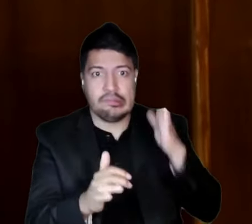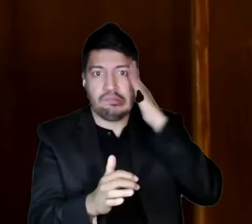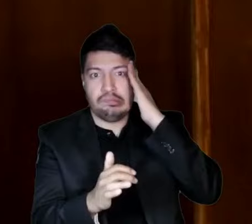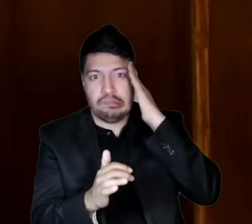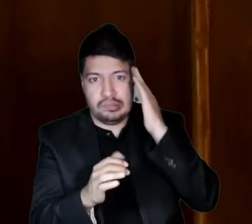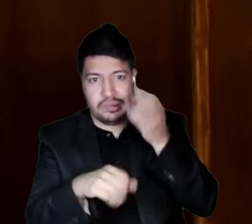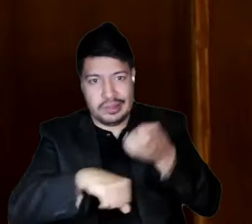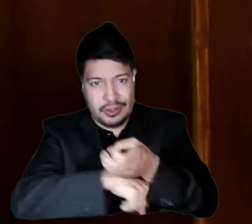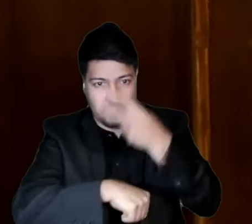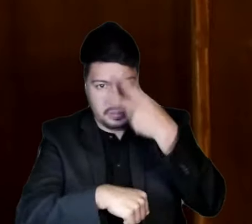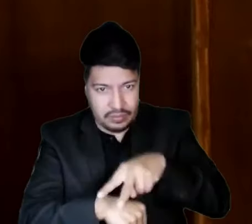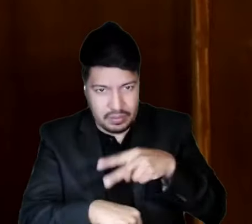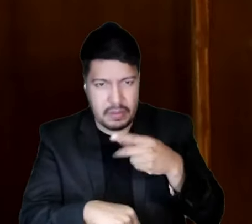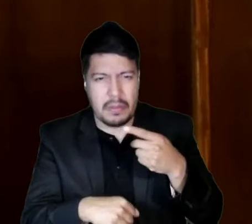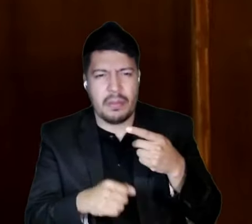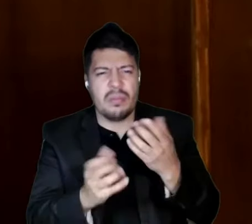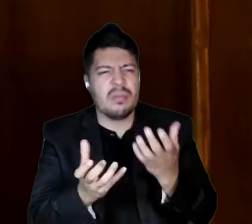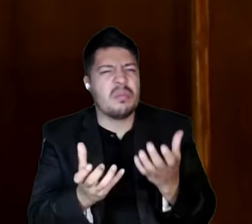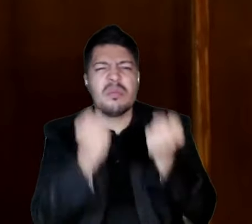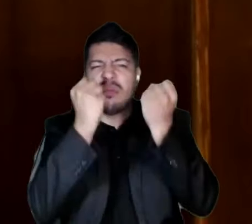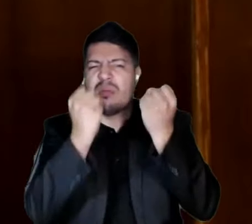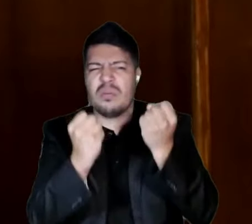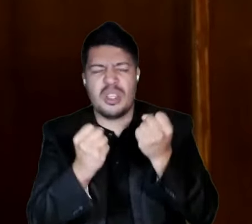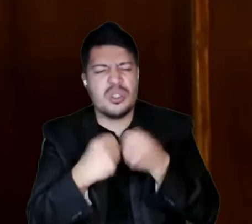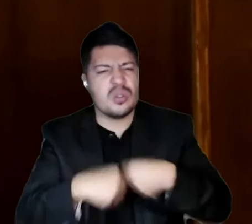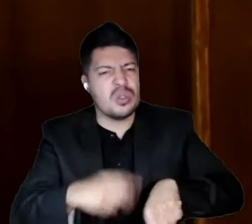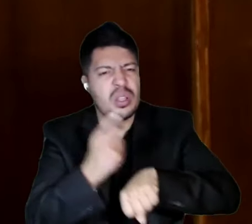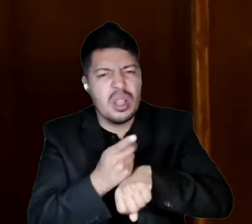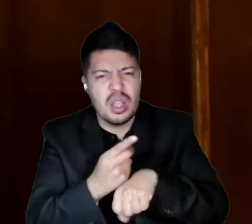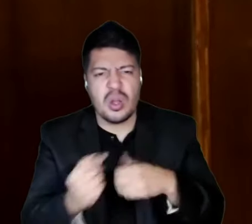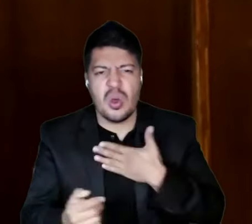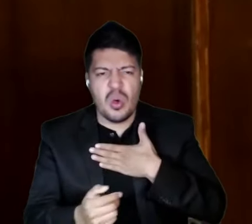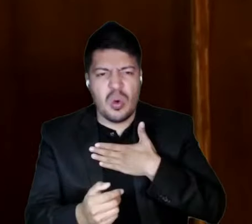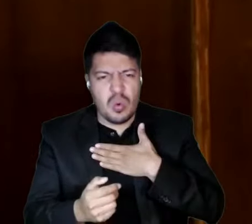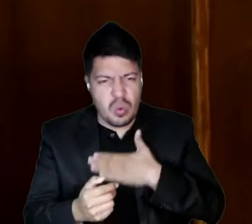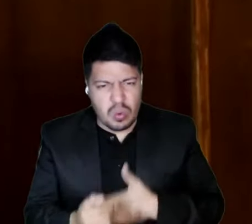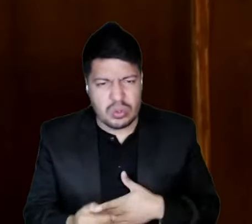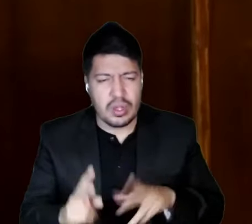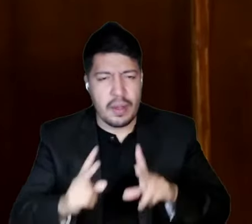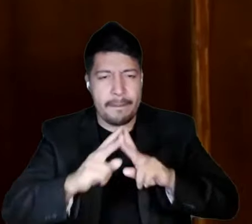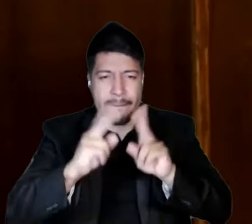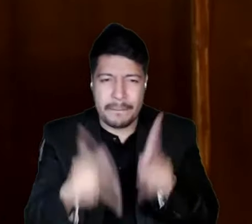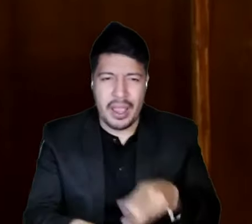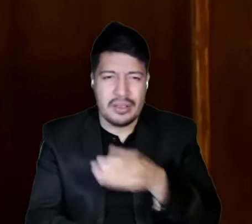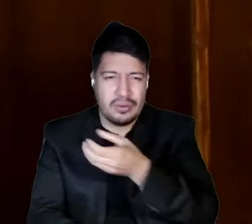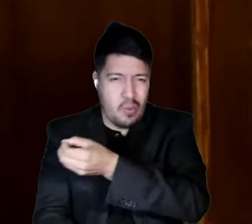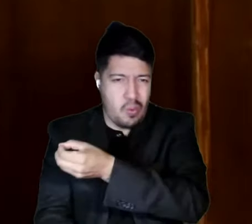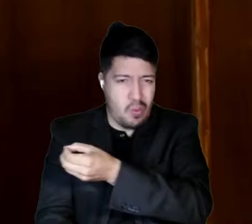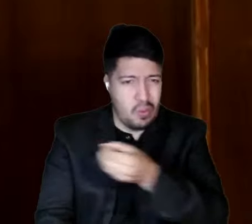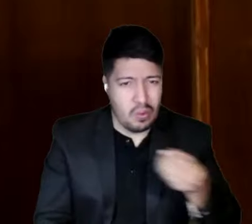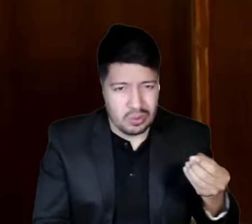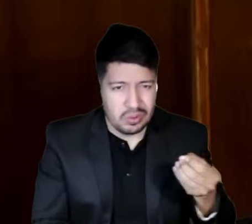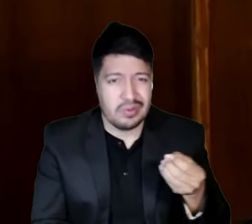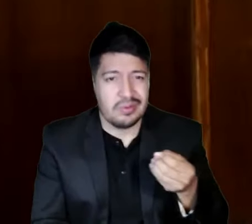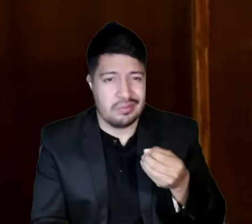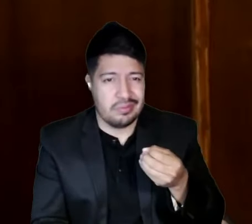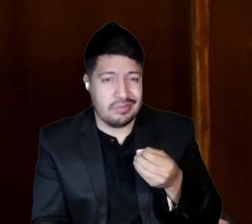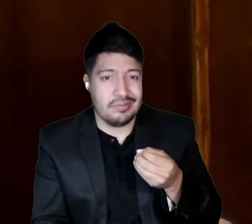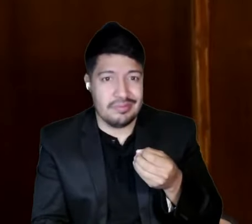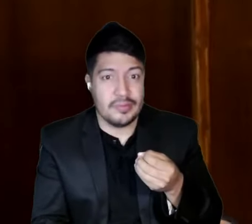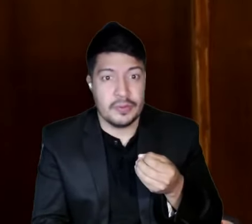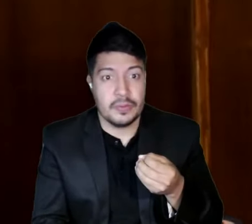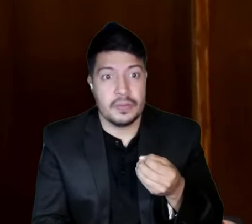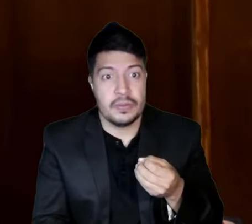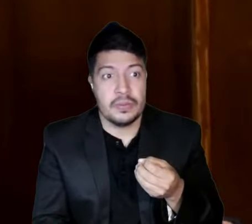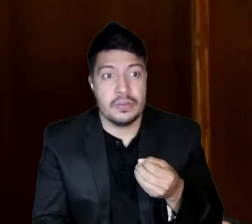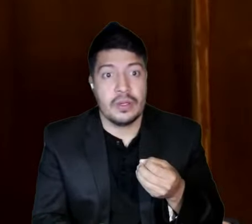sociedad justa equitativa en paz y en orden con la promoción del bienestar de la aprobación particularmente